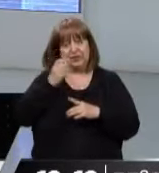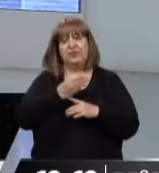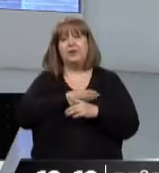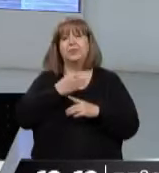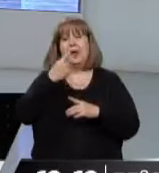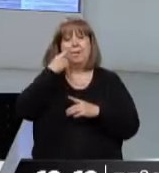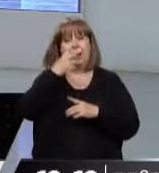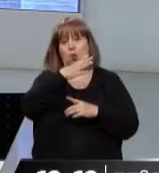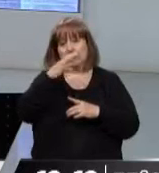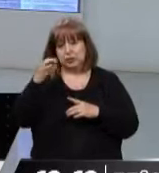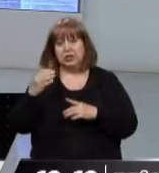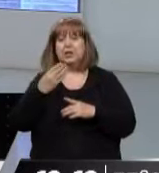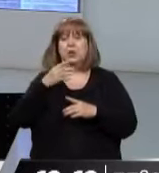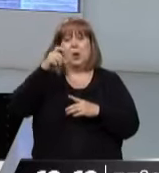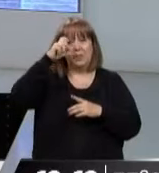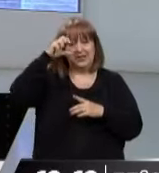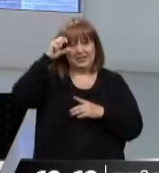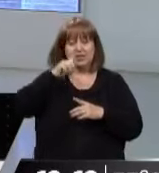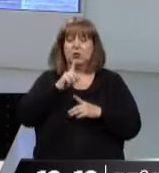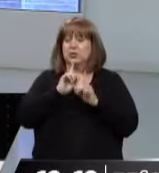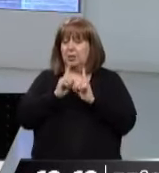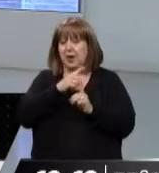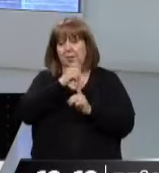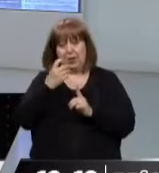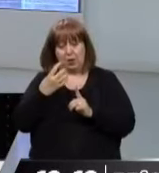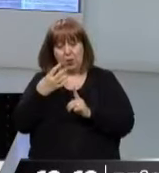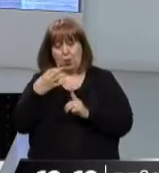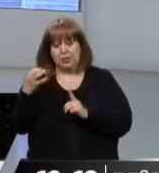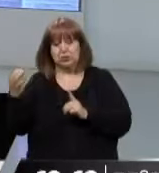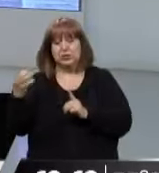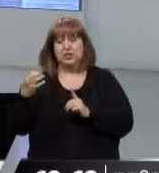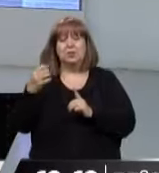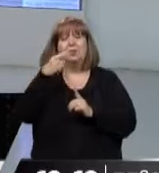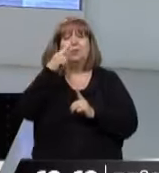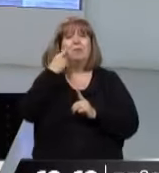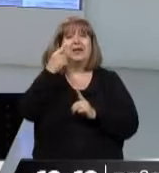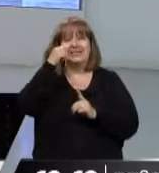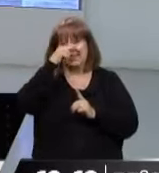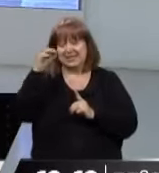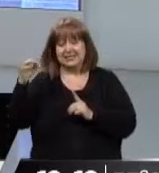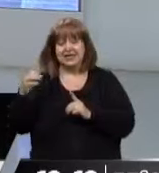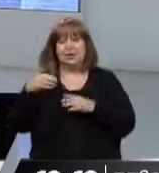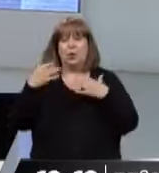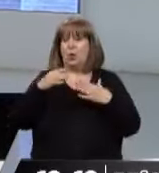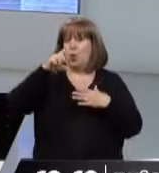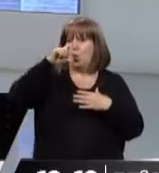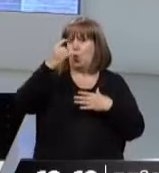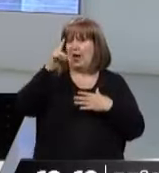pesos, el pelleto, 1.700 pesos, y el cuadril bola de lomo, también un corte muy